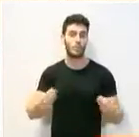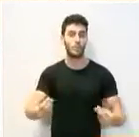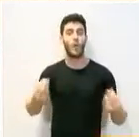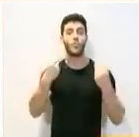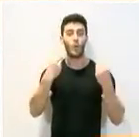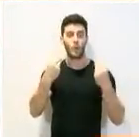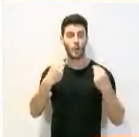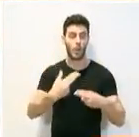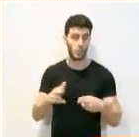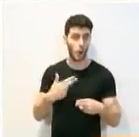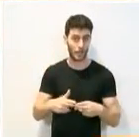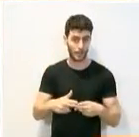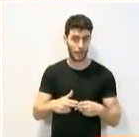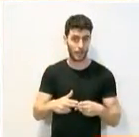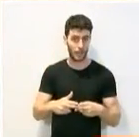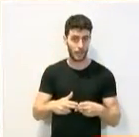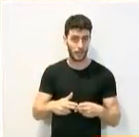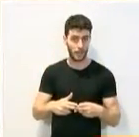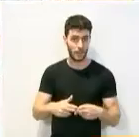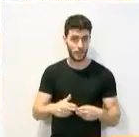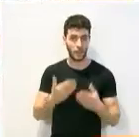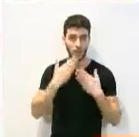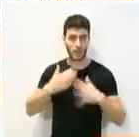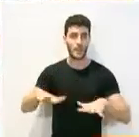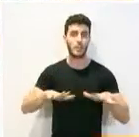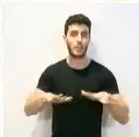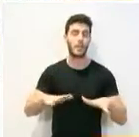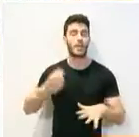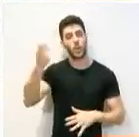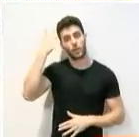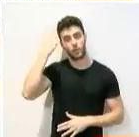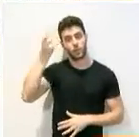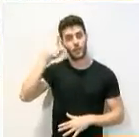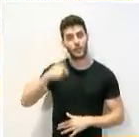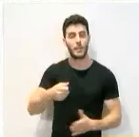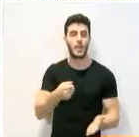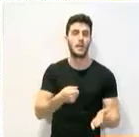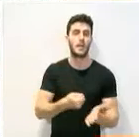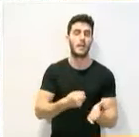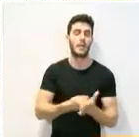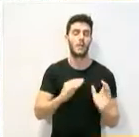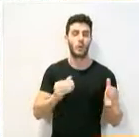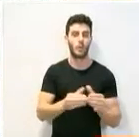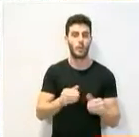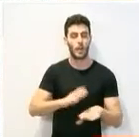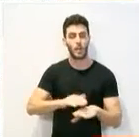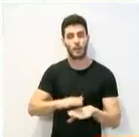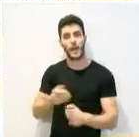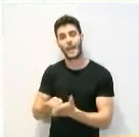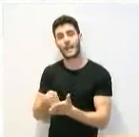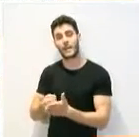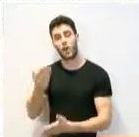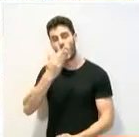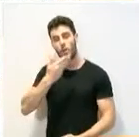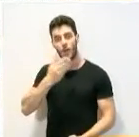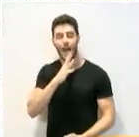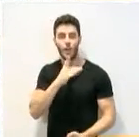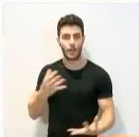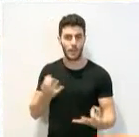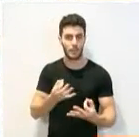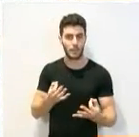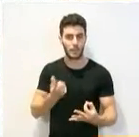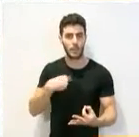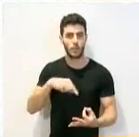en política al calor de las movilizaciones estudiantiles y aquello de gastos militares para gastos escolares, pues ahora resulta que lo